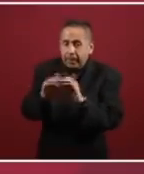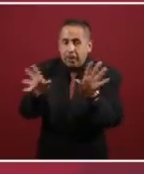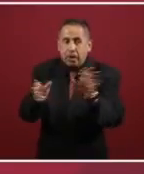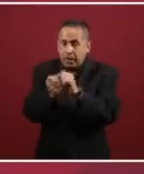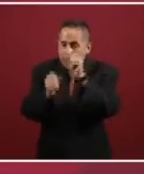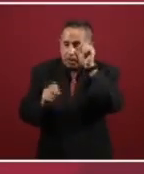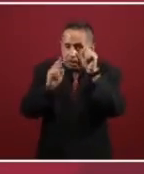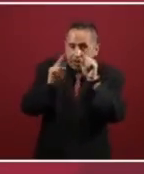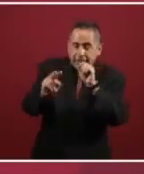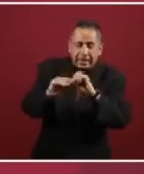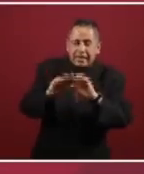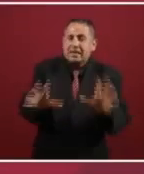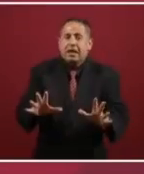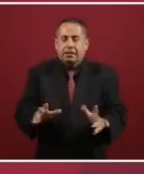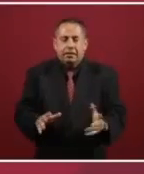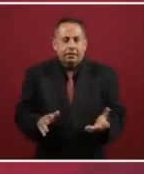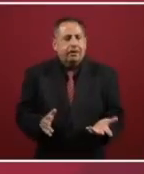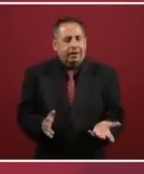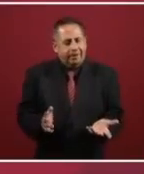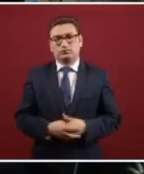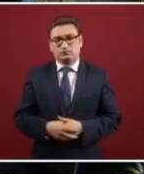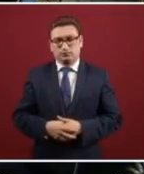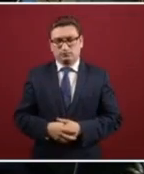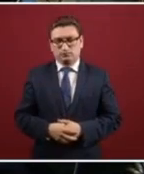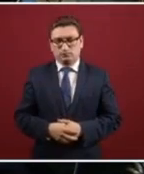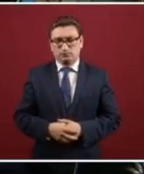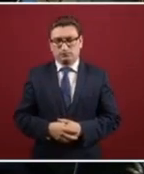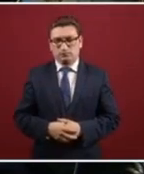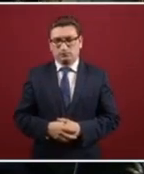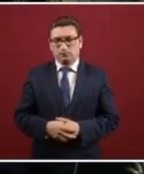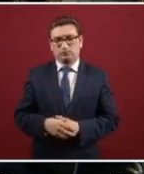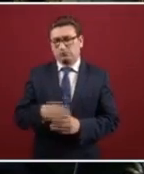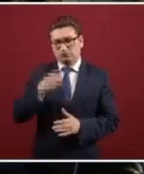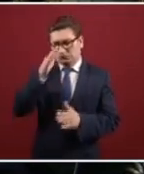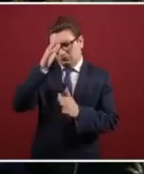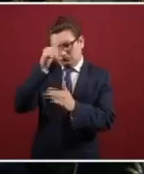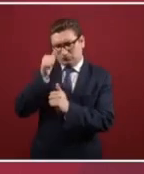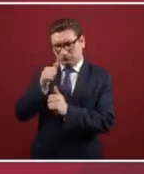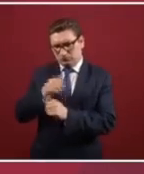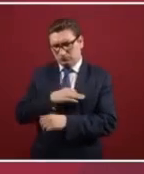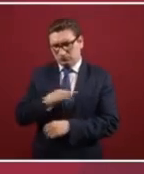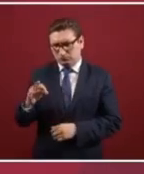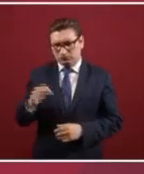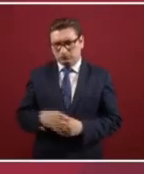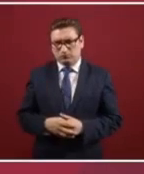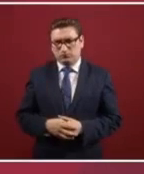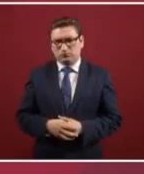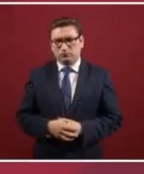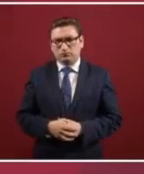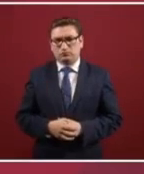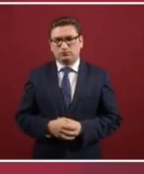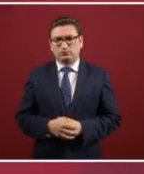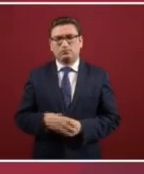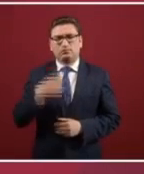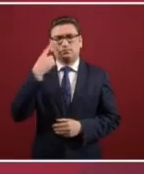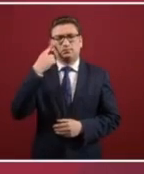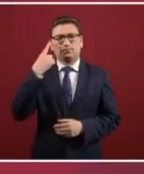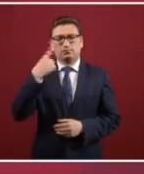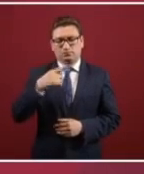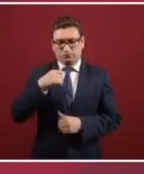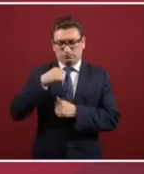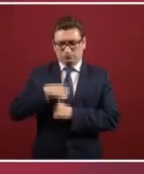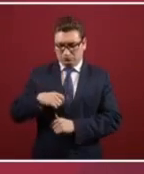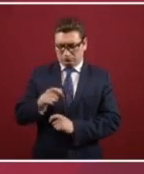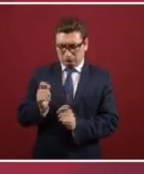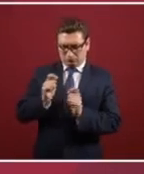recursos, sino la Secretaría de Hacienda y Crédito Público. Un acuerdo para que la facultad, como lo dije